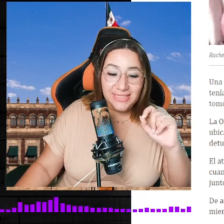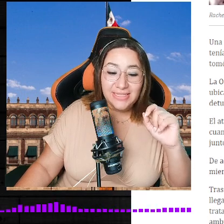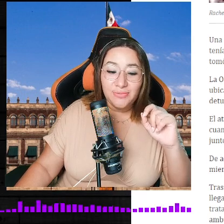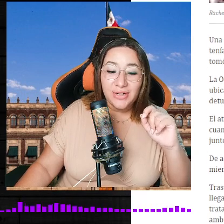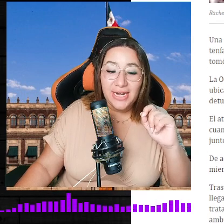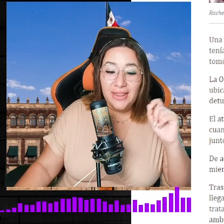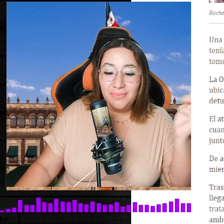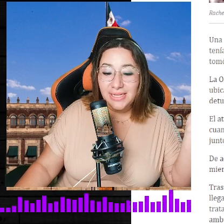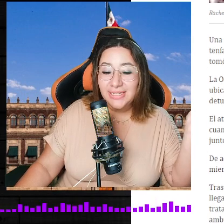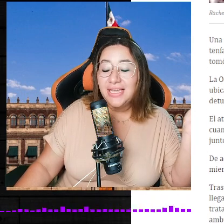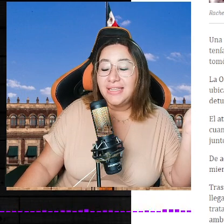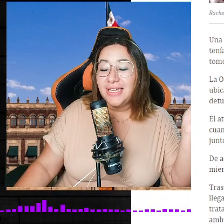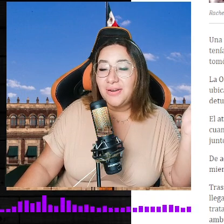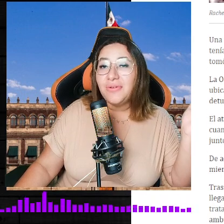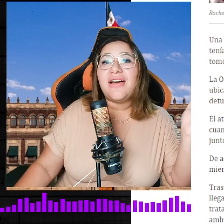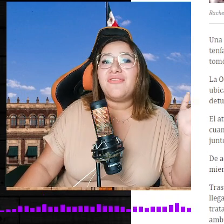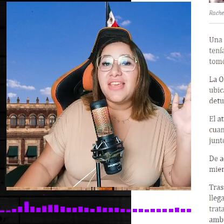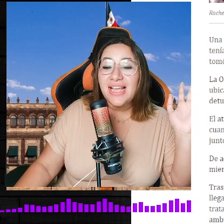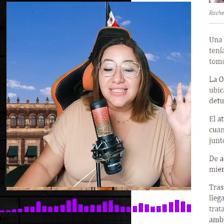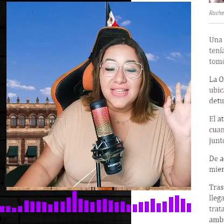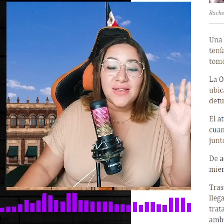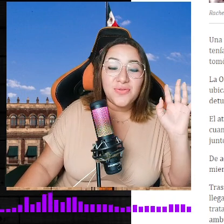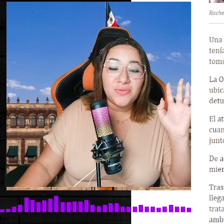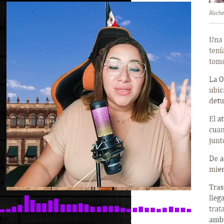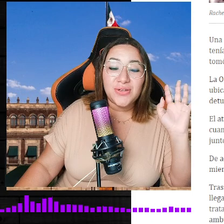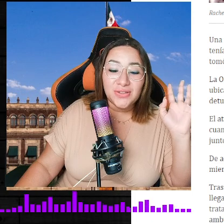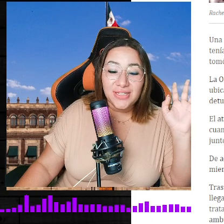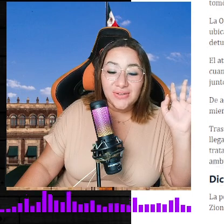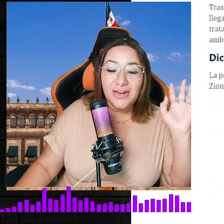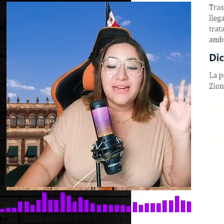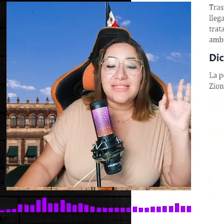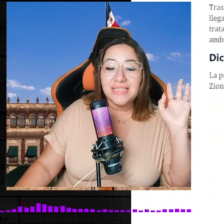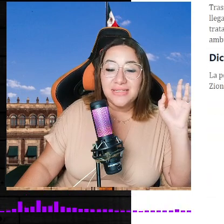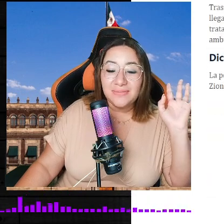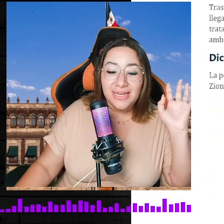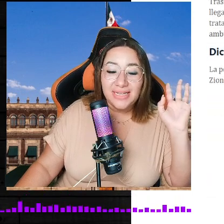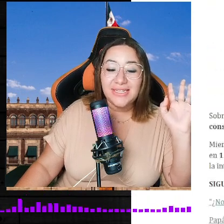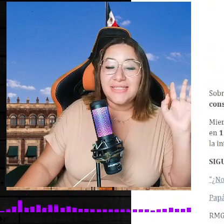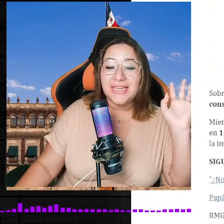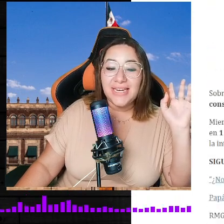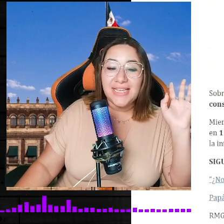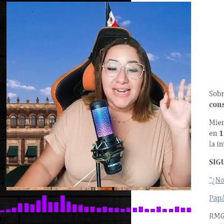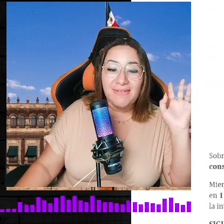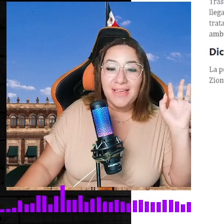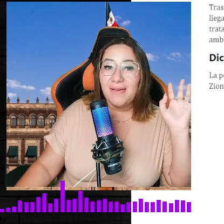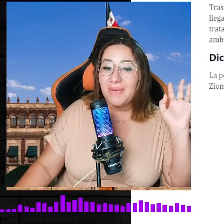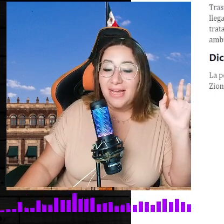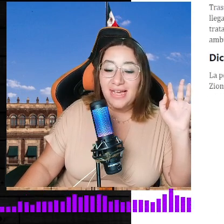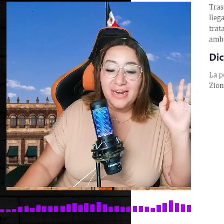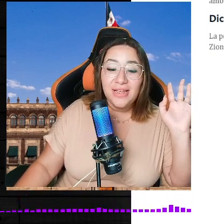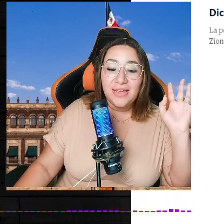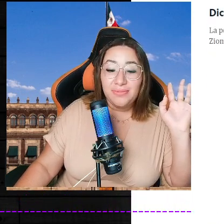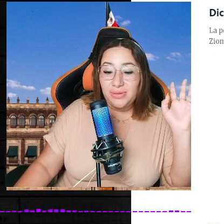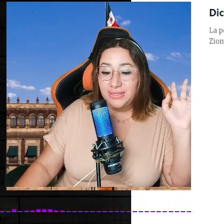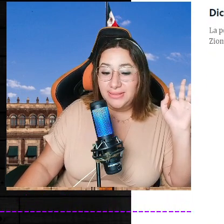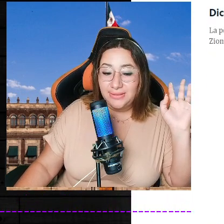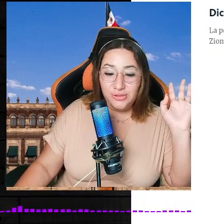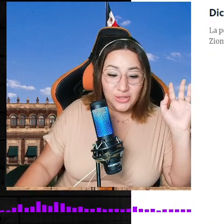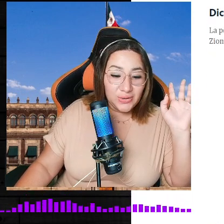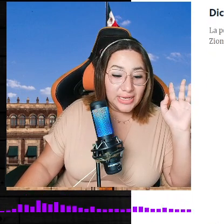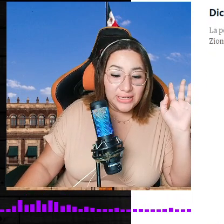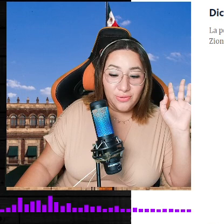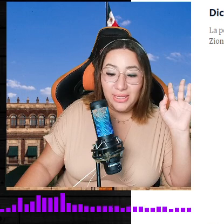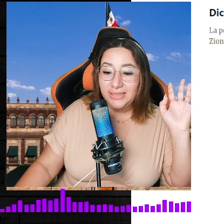parece esta mujer además tiene una fianza de un millón de dólares imagínense creen que la vaya a pagar pues